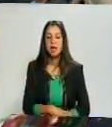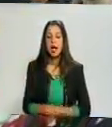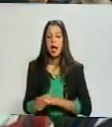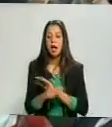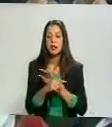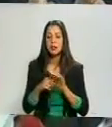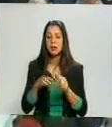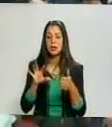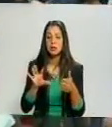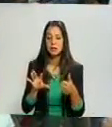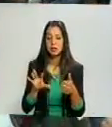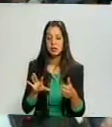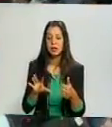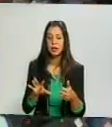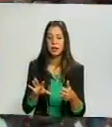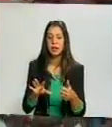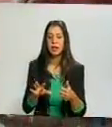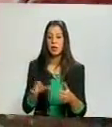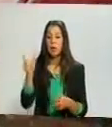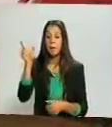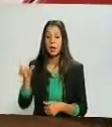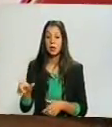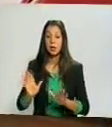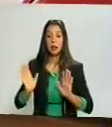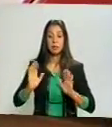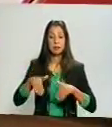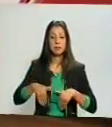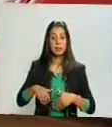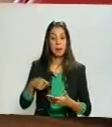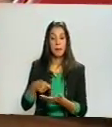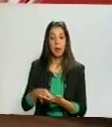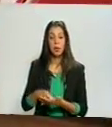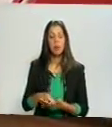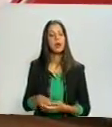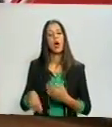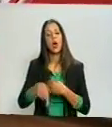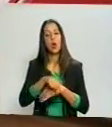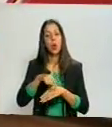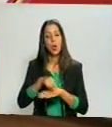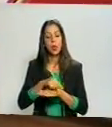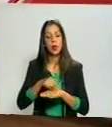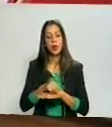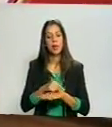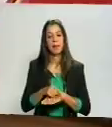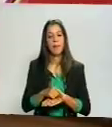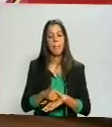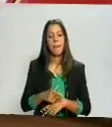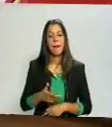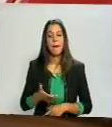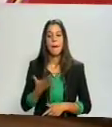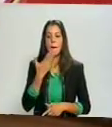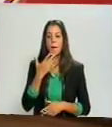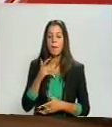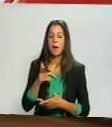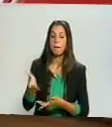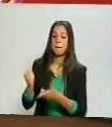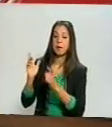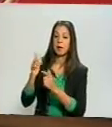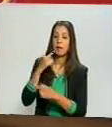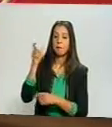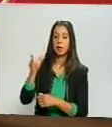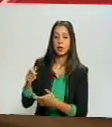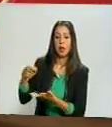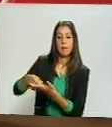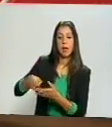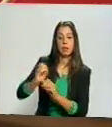Artículo 6. Exoneración. El Ejecutivo Nacional podrá exonerar total o